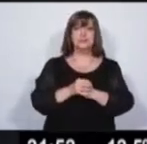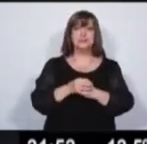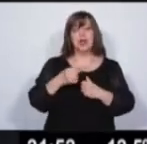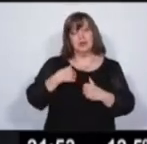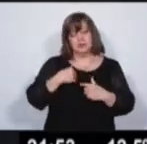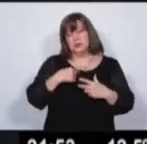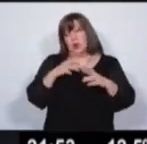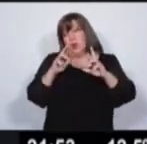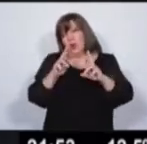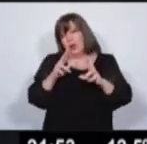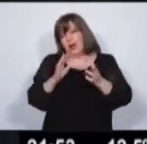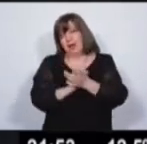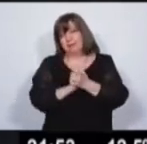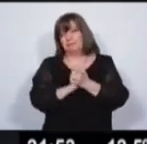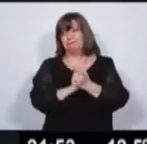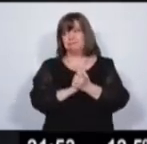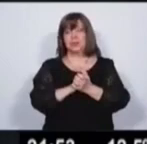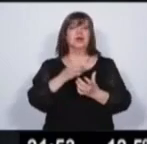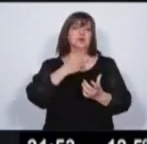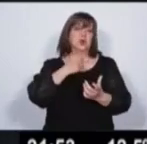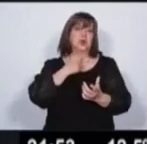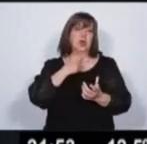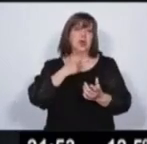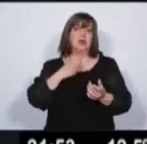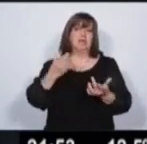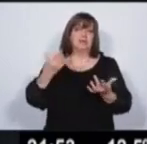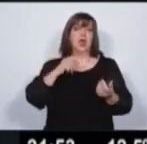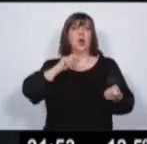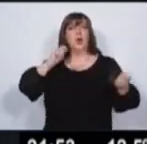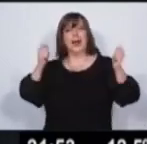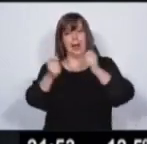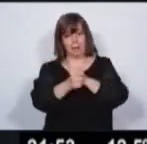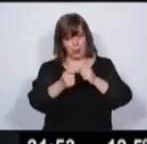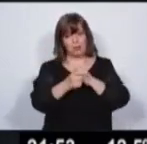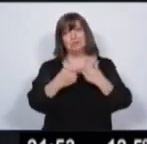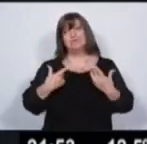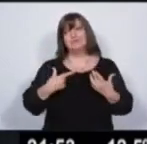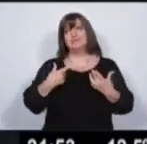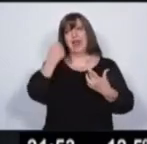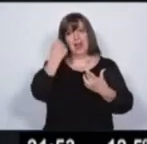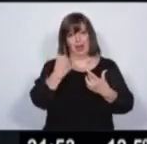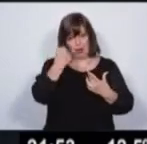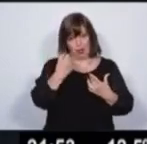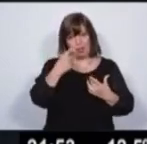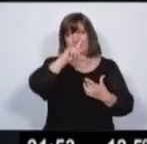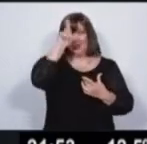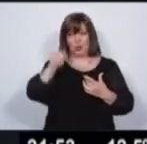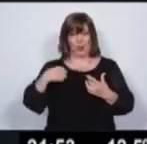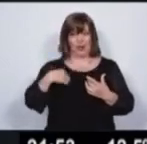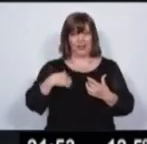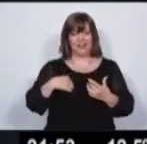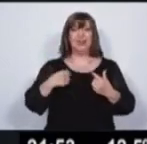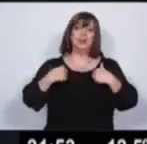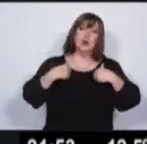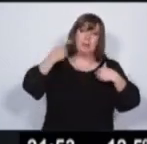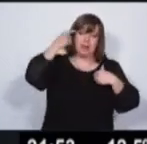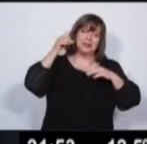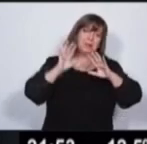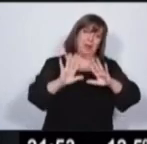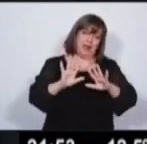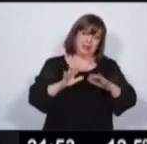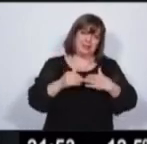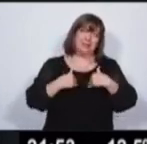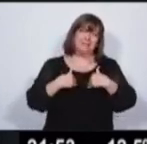tengo la esperanza que va a haber un cambio de orientación económica en el país pero esa Esperanza Está bien